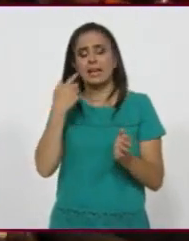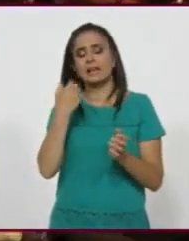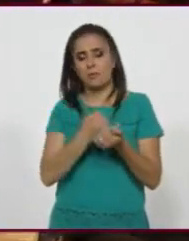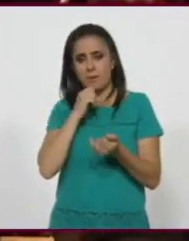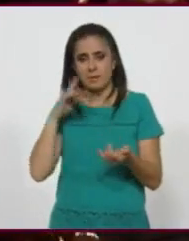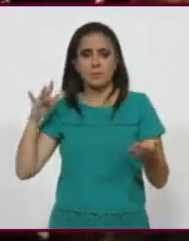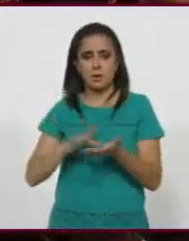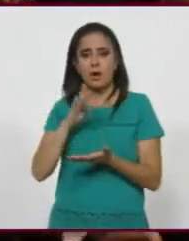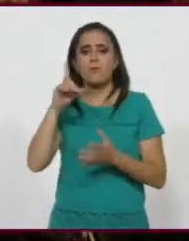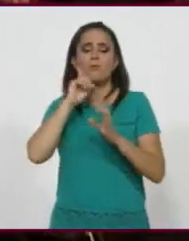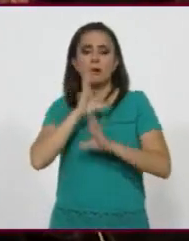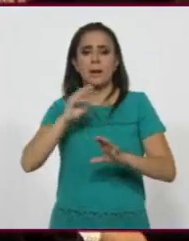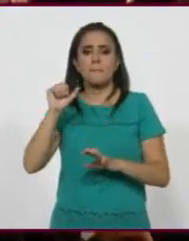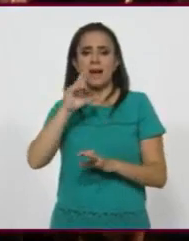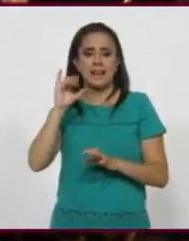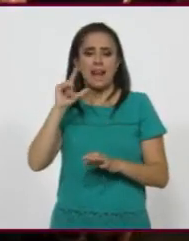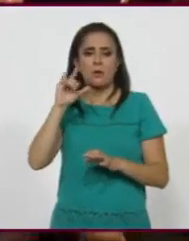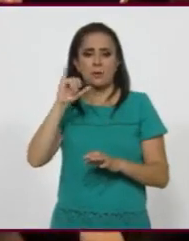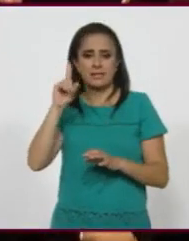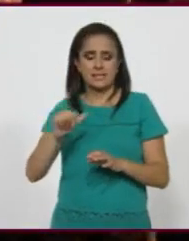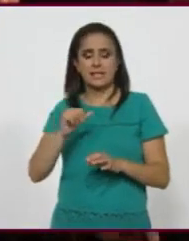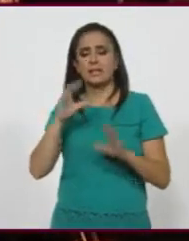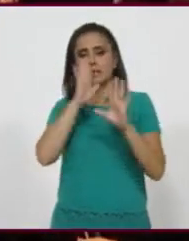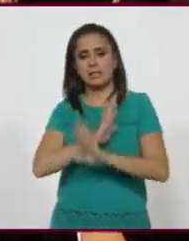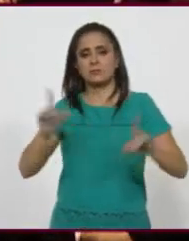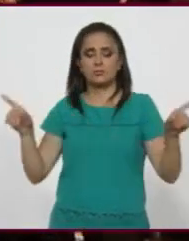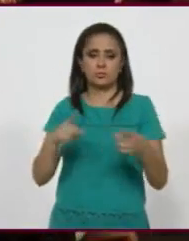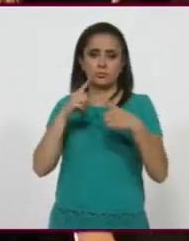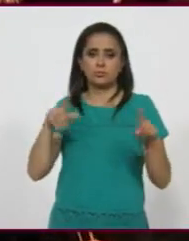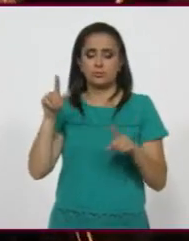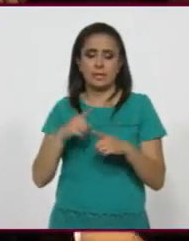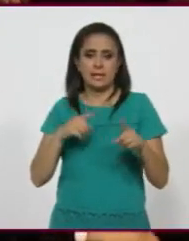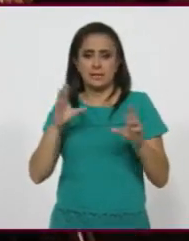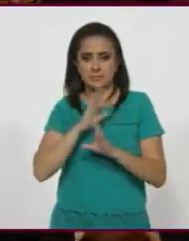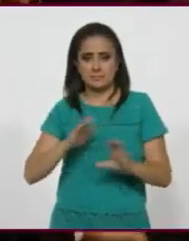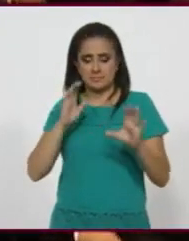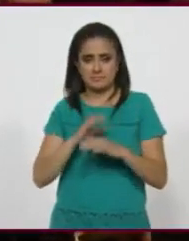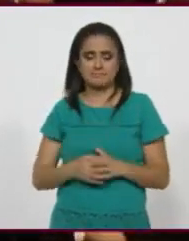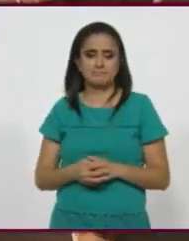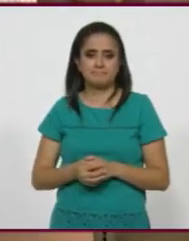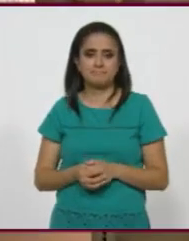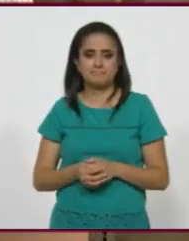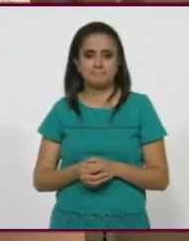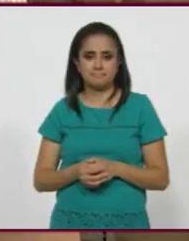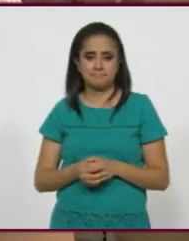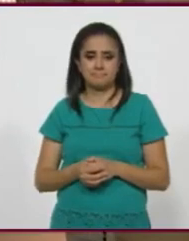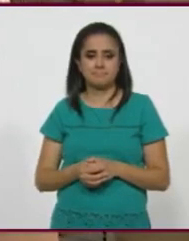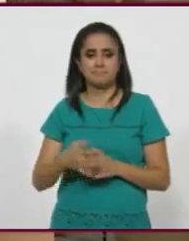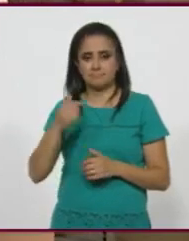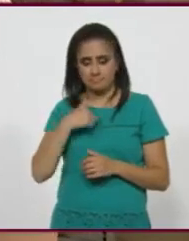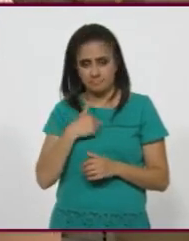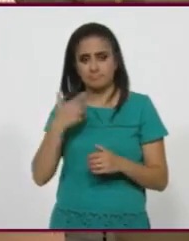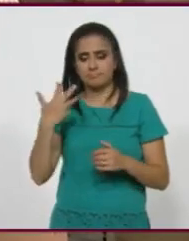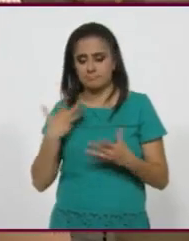de la mezzosoprano María Luisa Tamés en la interpretación de Te Deum de Anton Bruckner. Formo parte